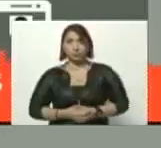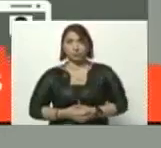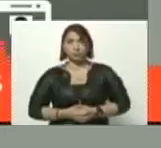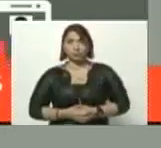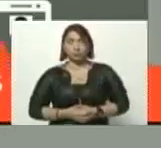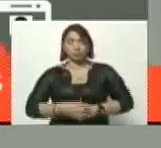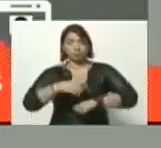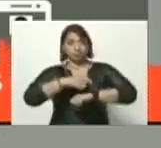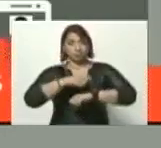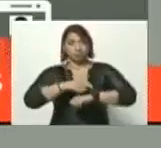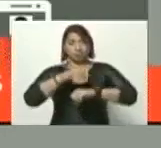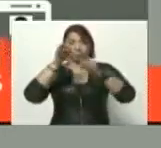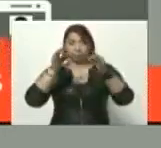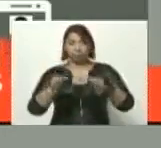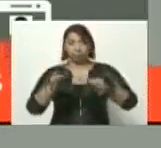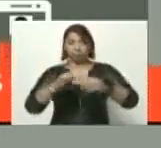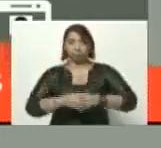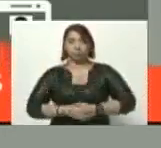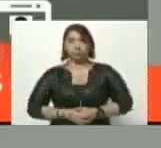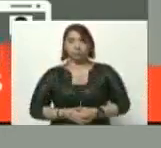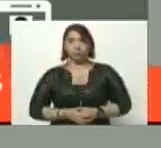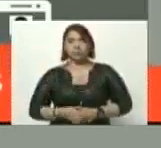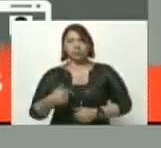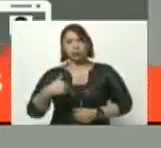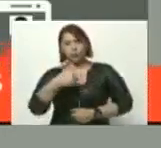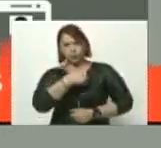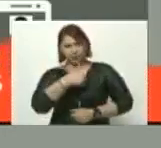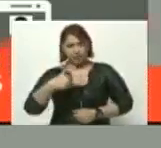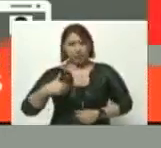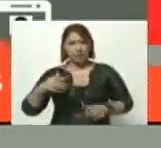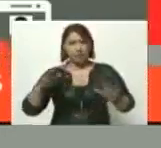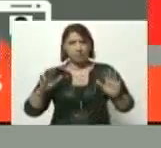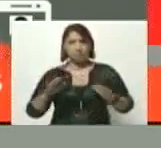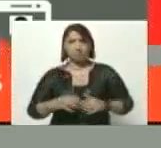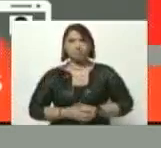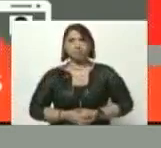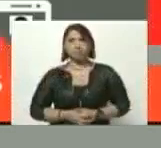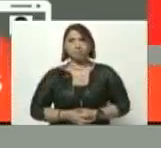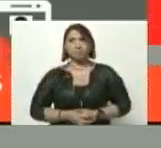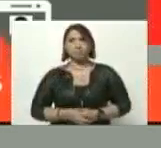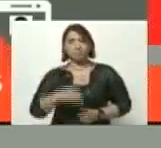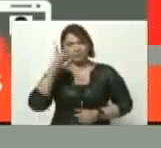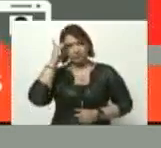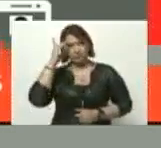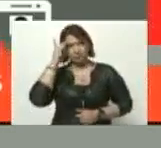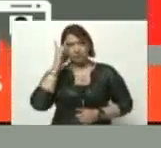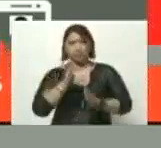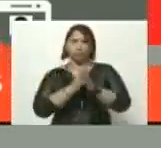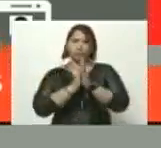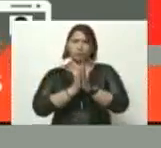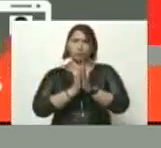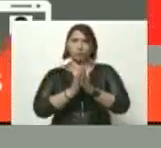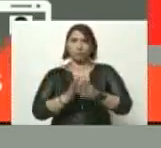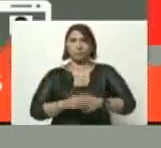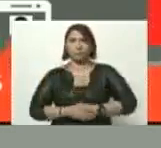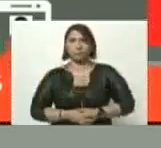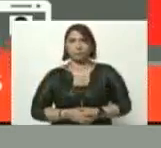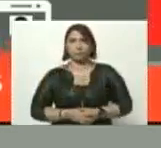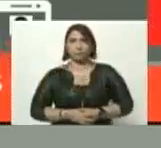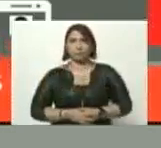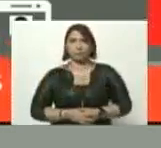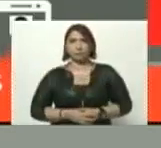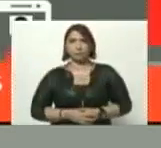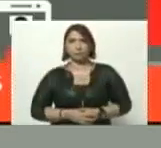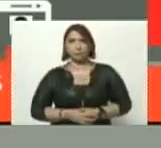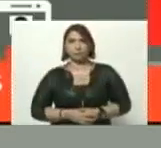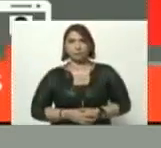tiempo real. Yo quisiera, Delcy, si tu